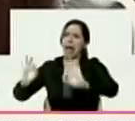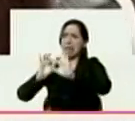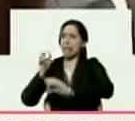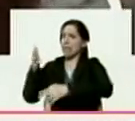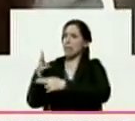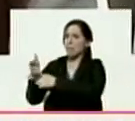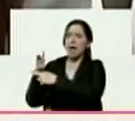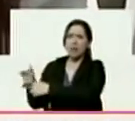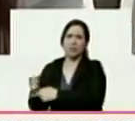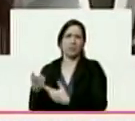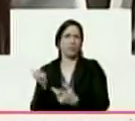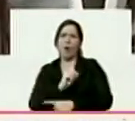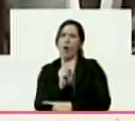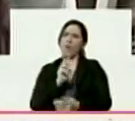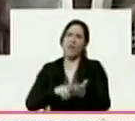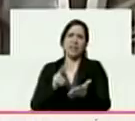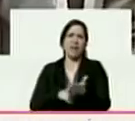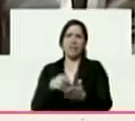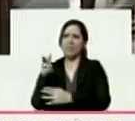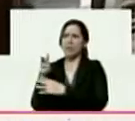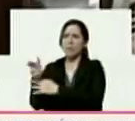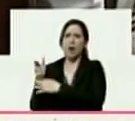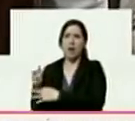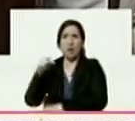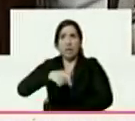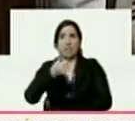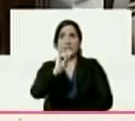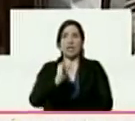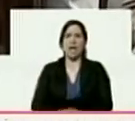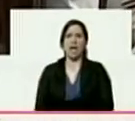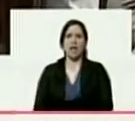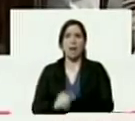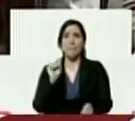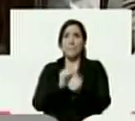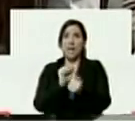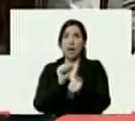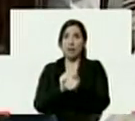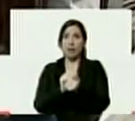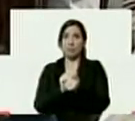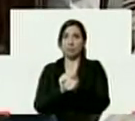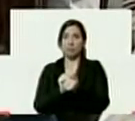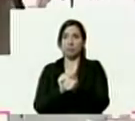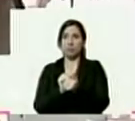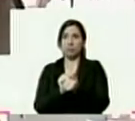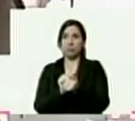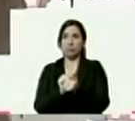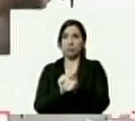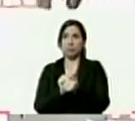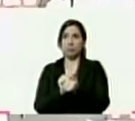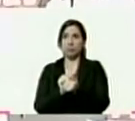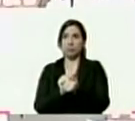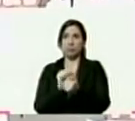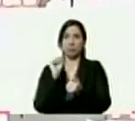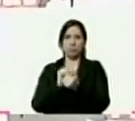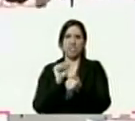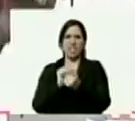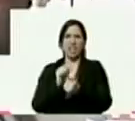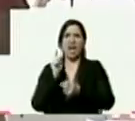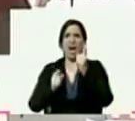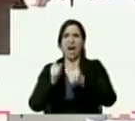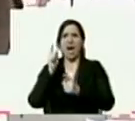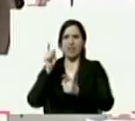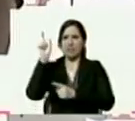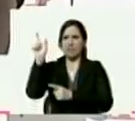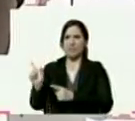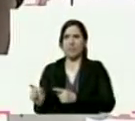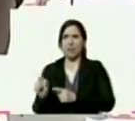verdad que le dispararon a la puerta. Y aquí está una piedra, la pegaron ahí. Una piedra, alguien que